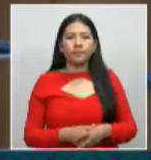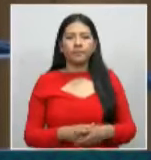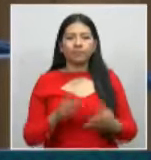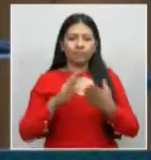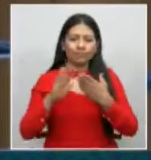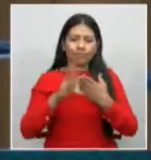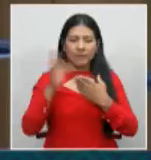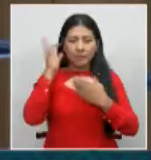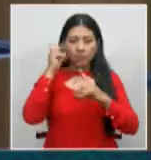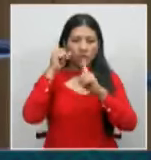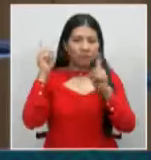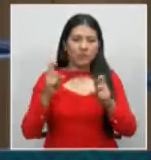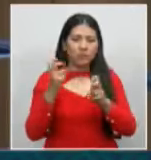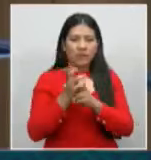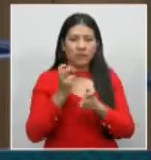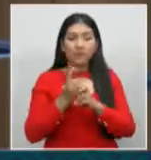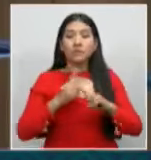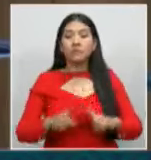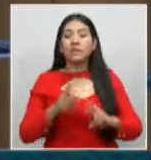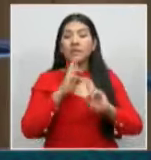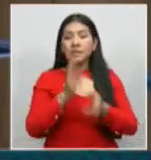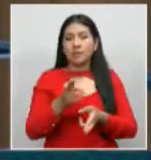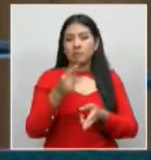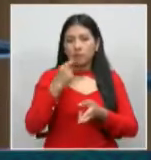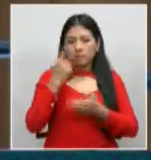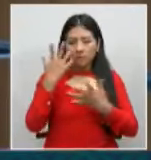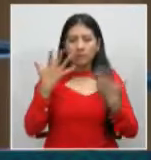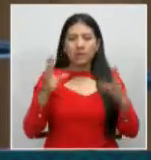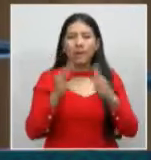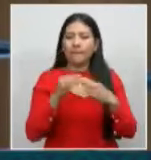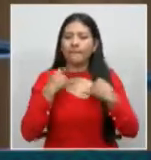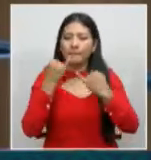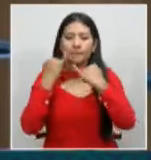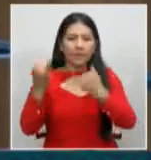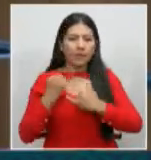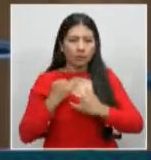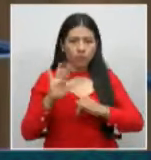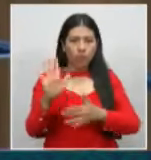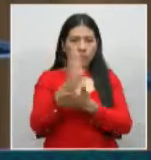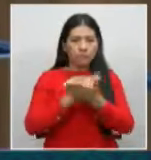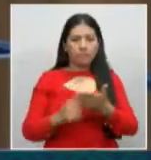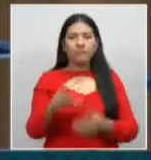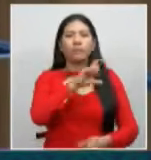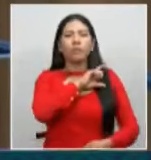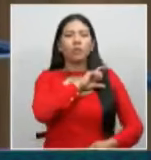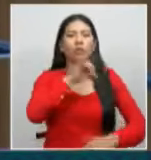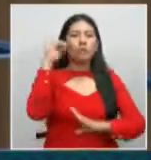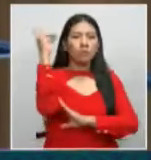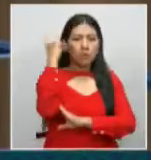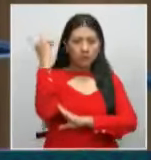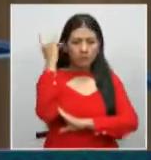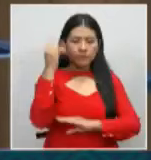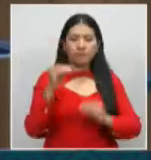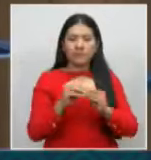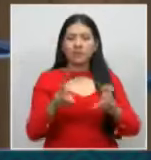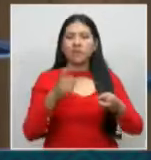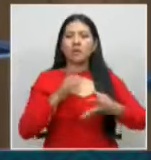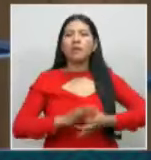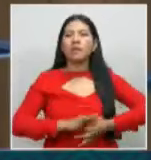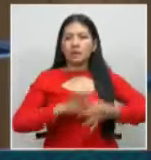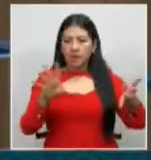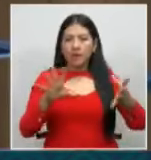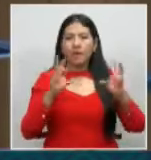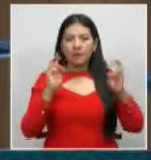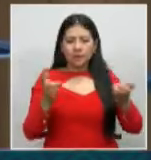De acuerdo a los informes preliminares que nos ha dado parte la policía boliviana, este es un proceso que se habría instaurado en